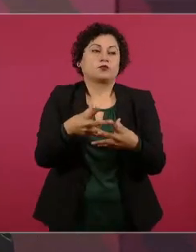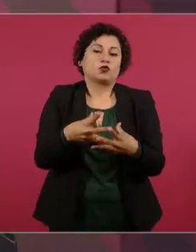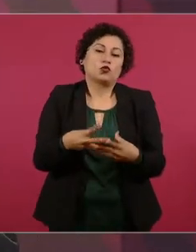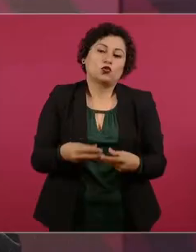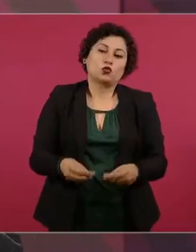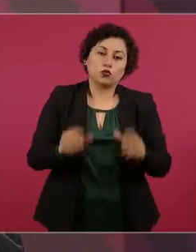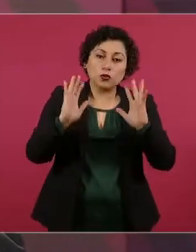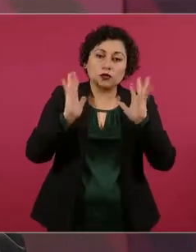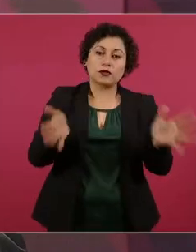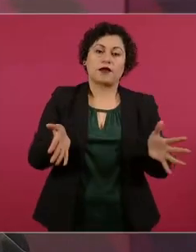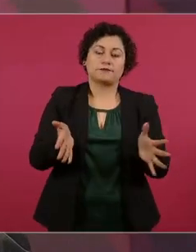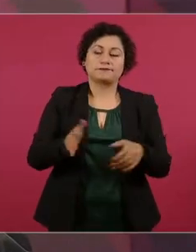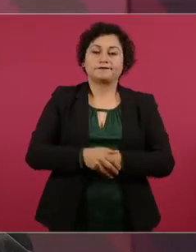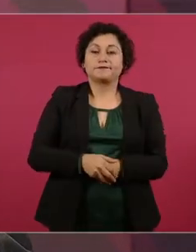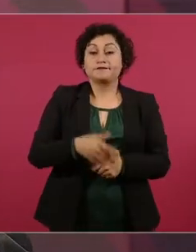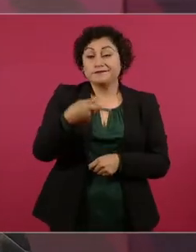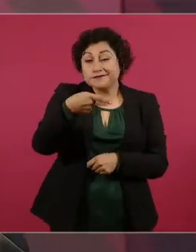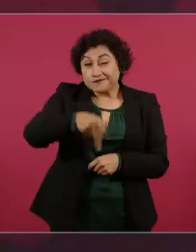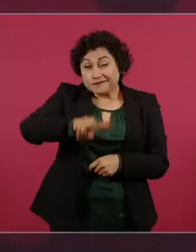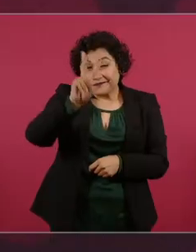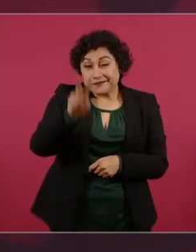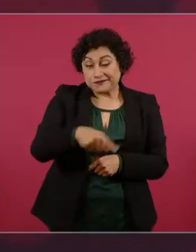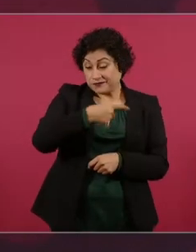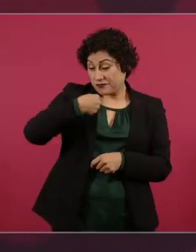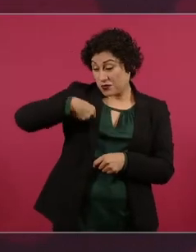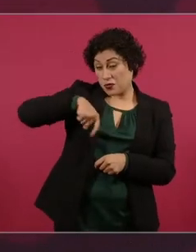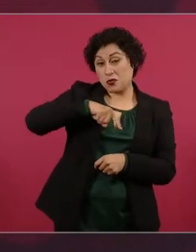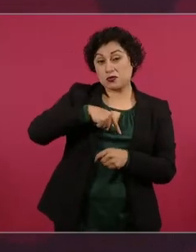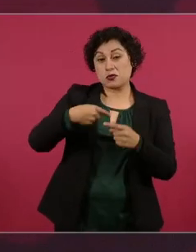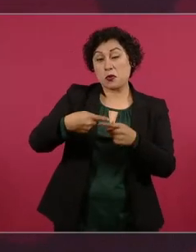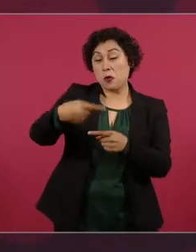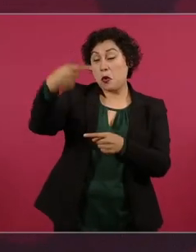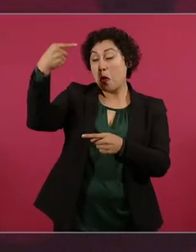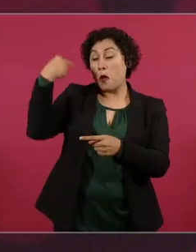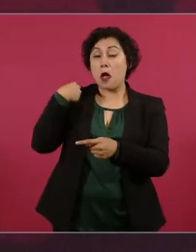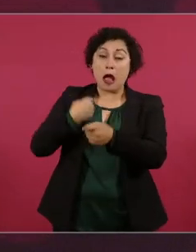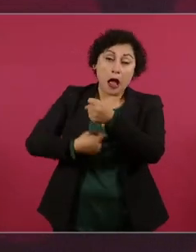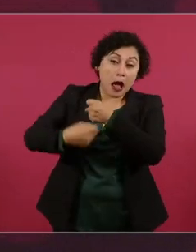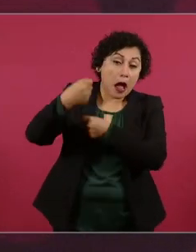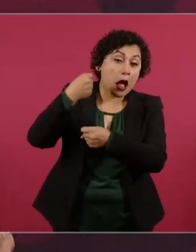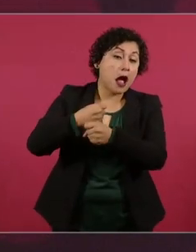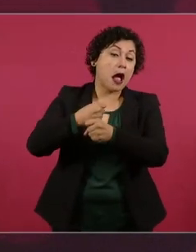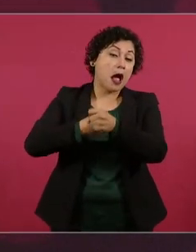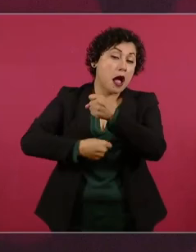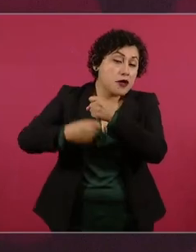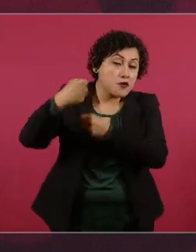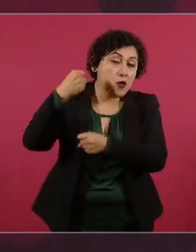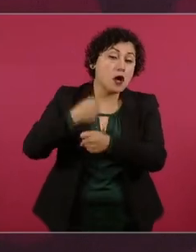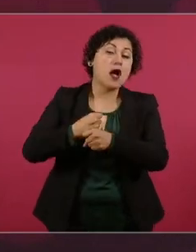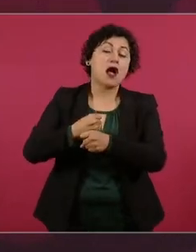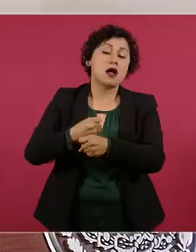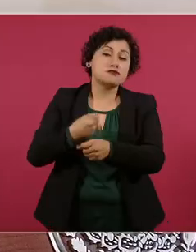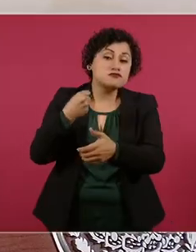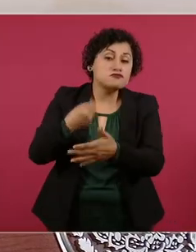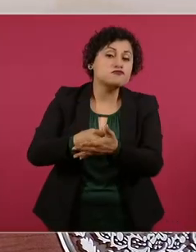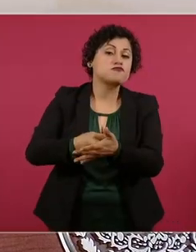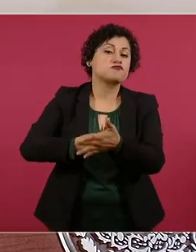para combatir fraudes electorales. Entonces, ahora